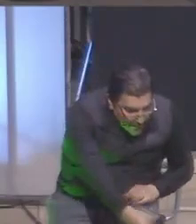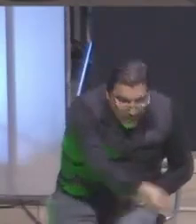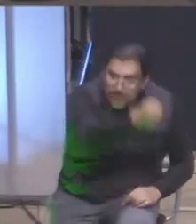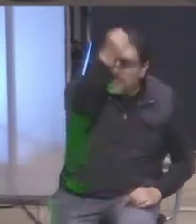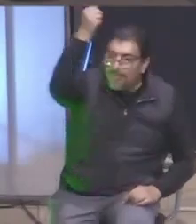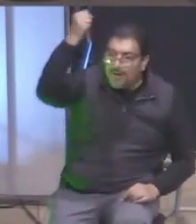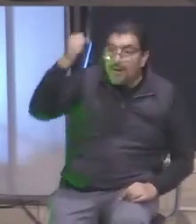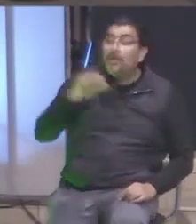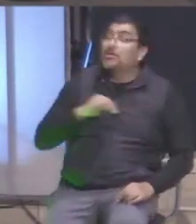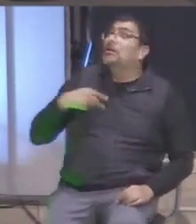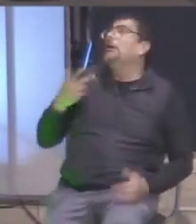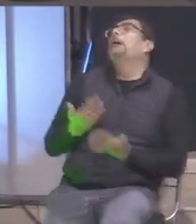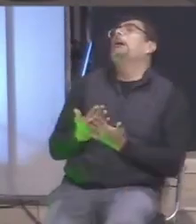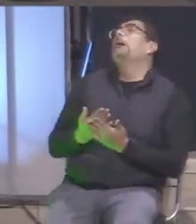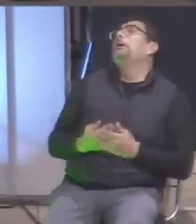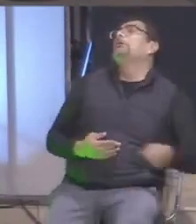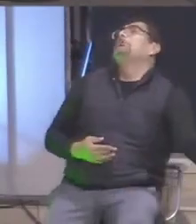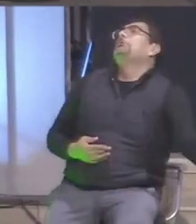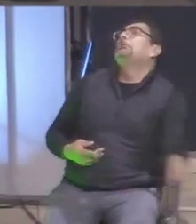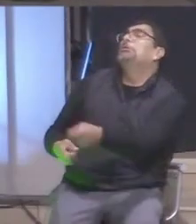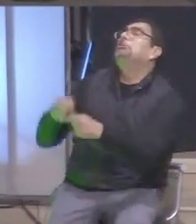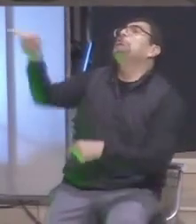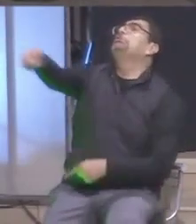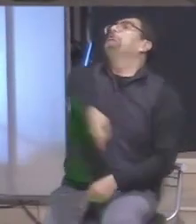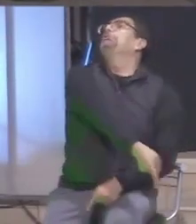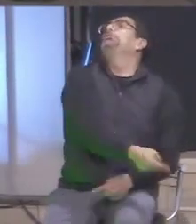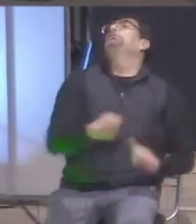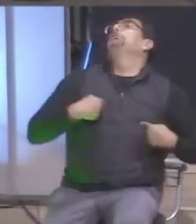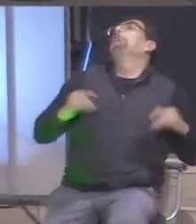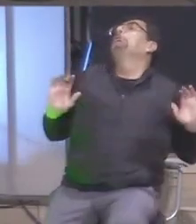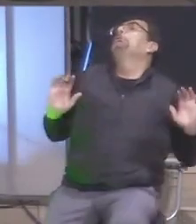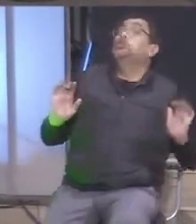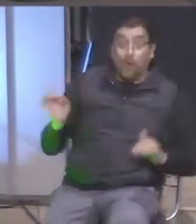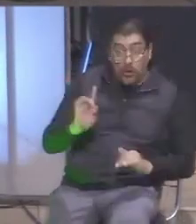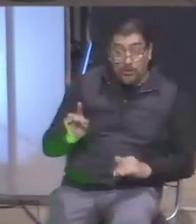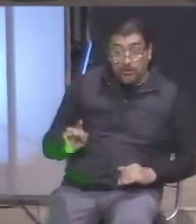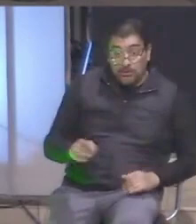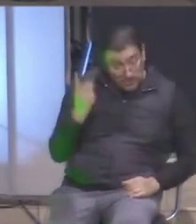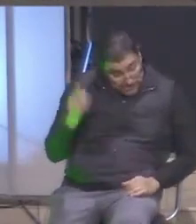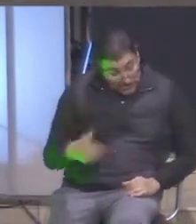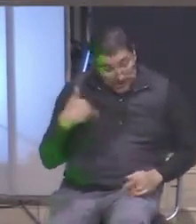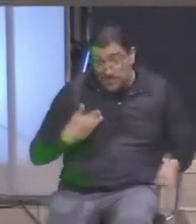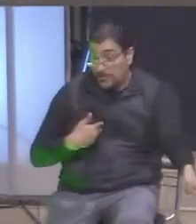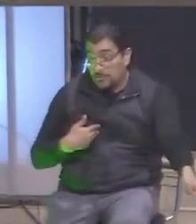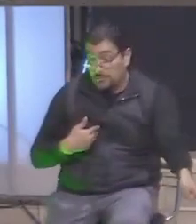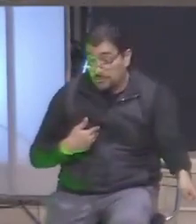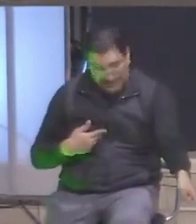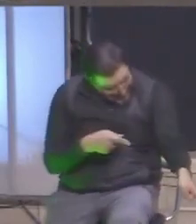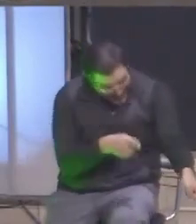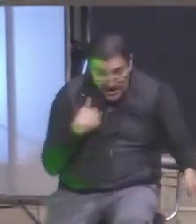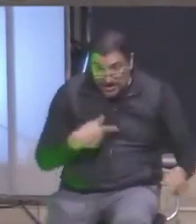estamos esperando que Dios haga todo y ahí le dice ya hice el milagro